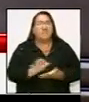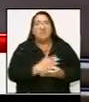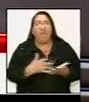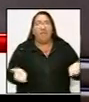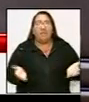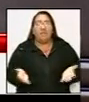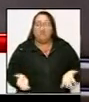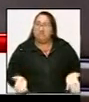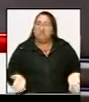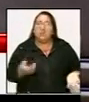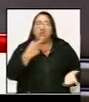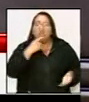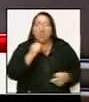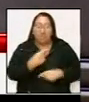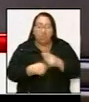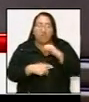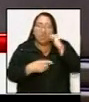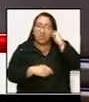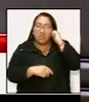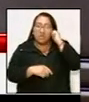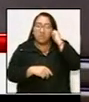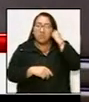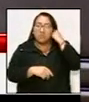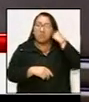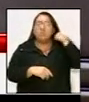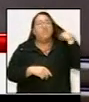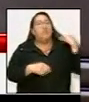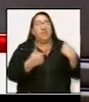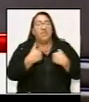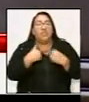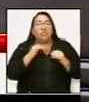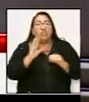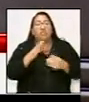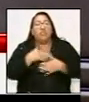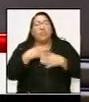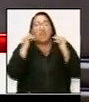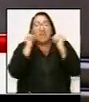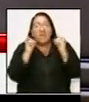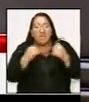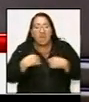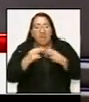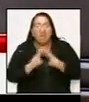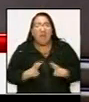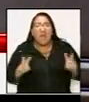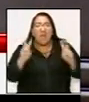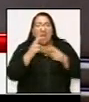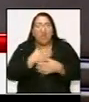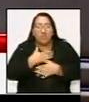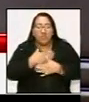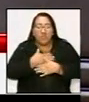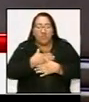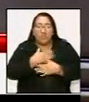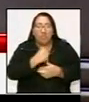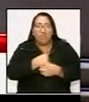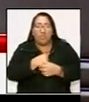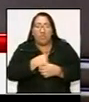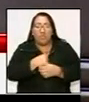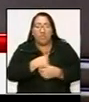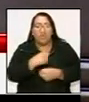nada. La mujer, por el contrario, presidente, tiene su propia identidad, su propia valía y su propio